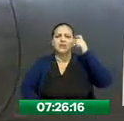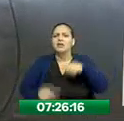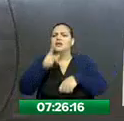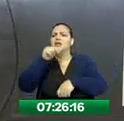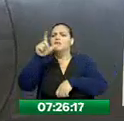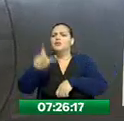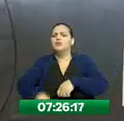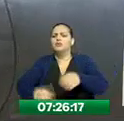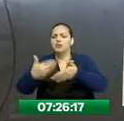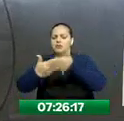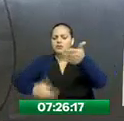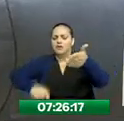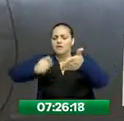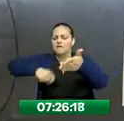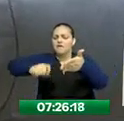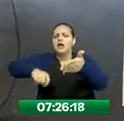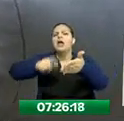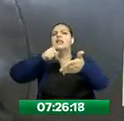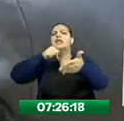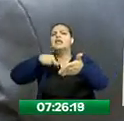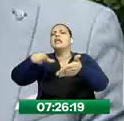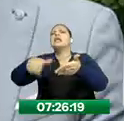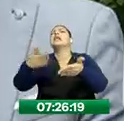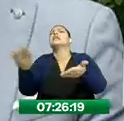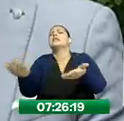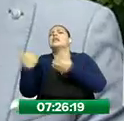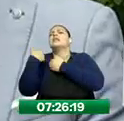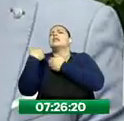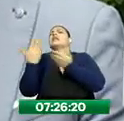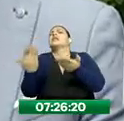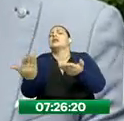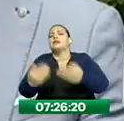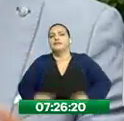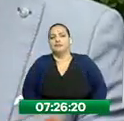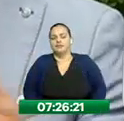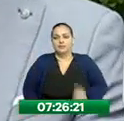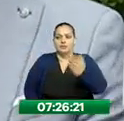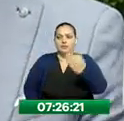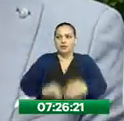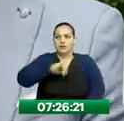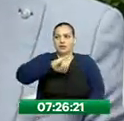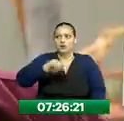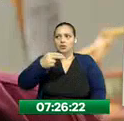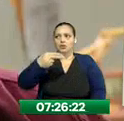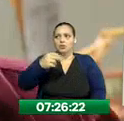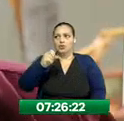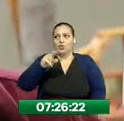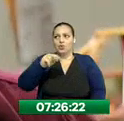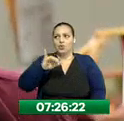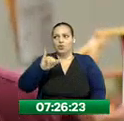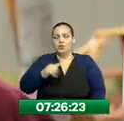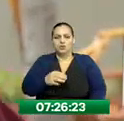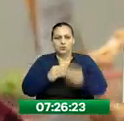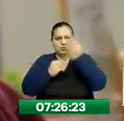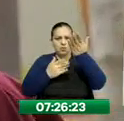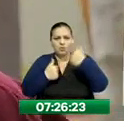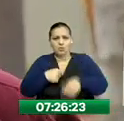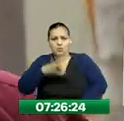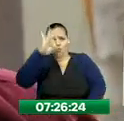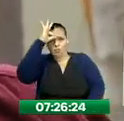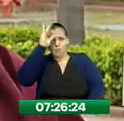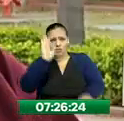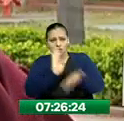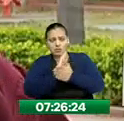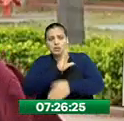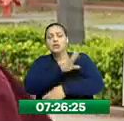embargo, compañeros del doctor Johnny P. informaron que en su calidad de director de consulta externa no tuvo ningún nexo